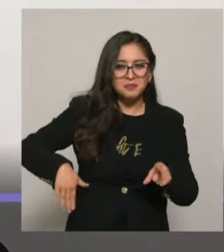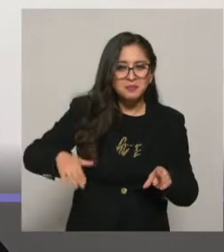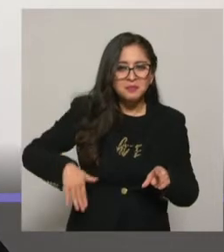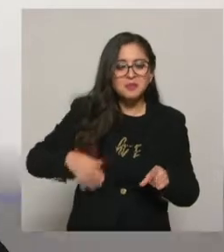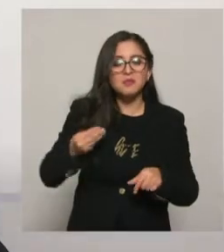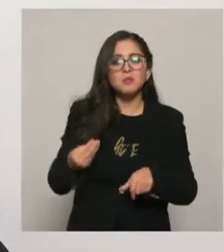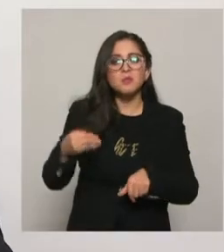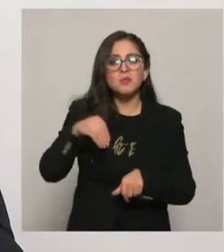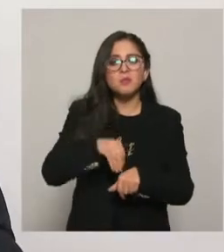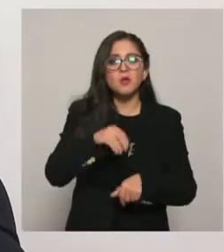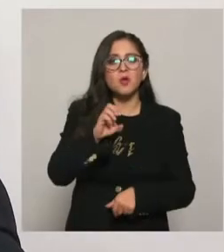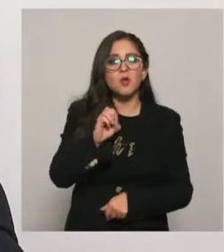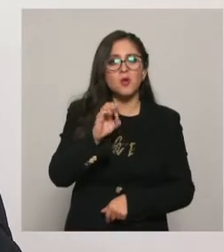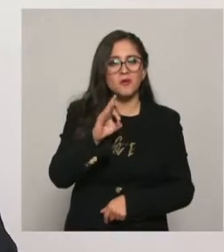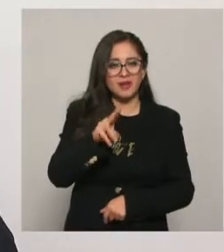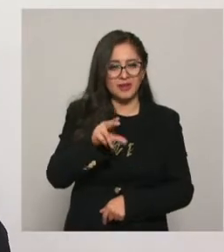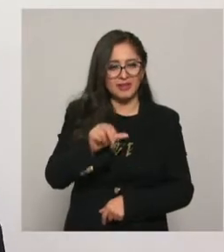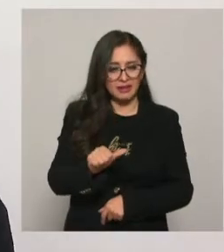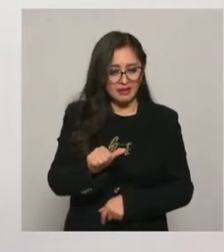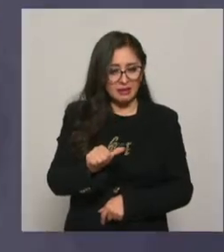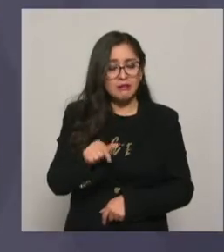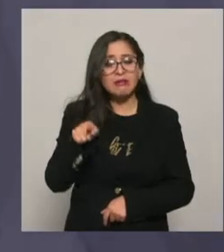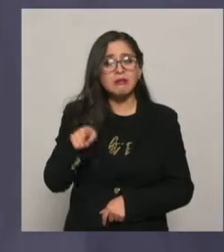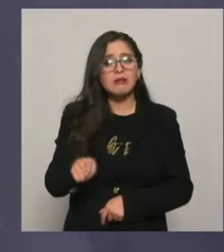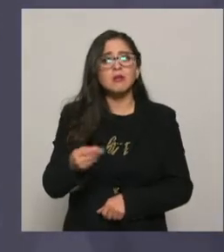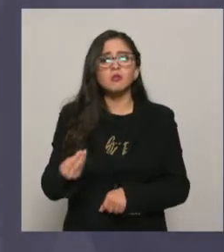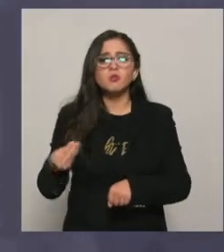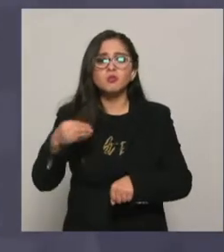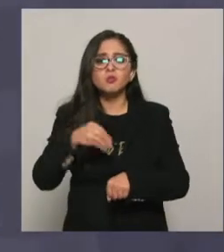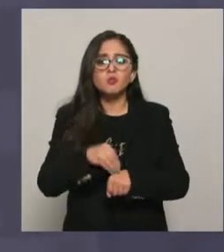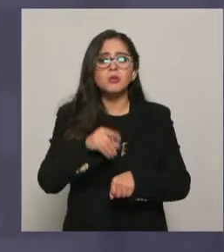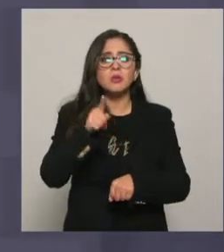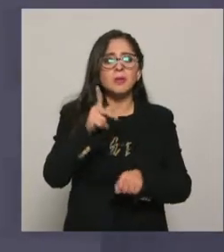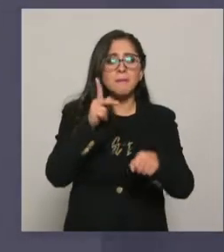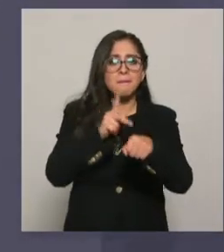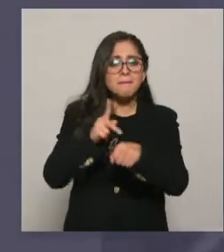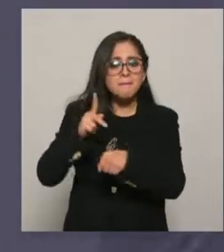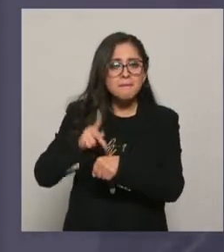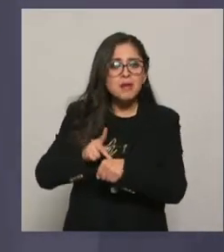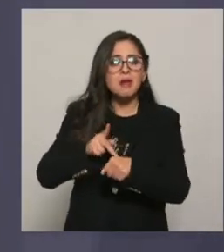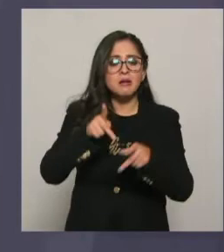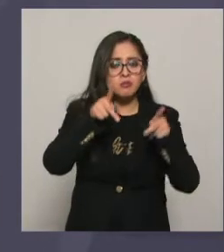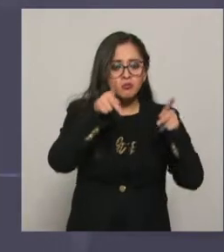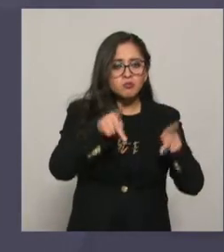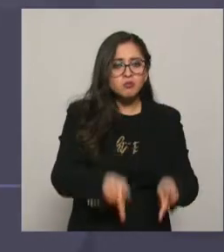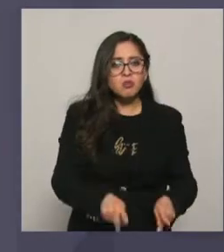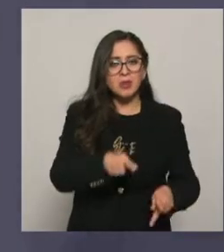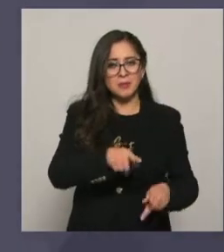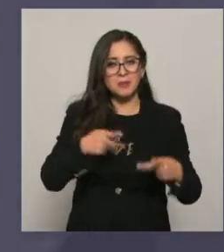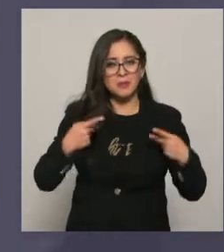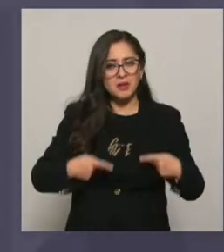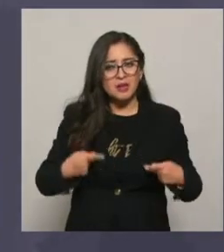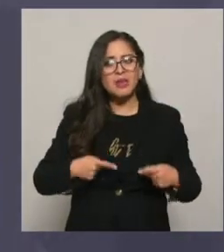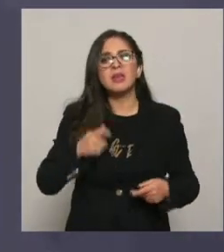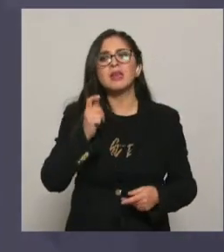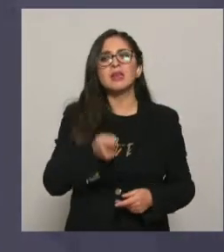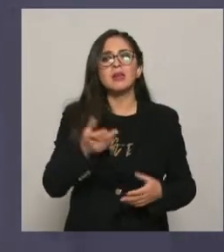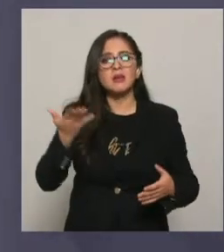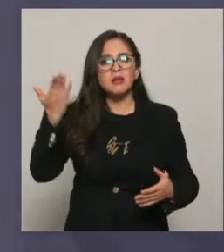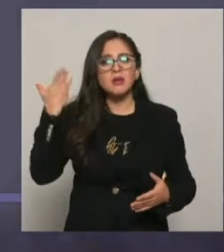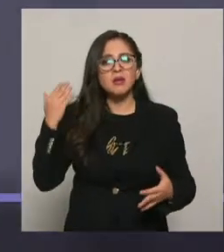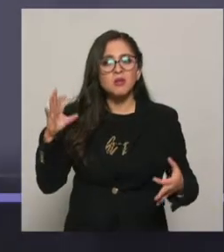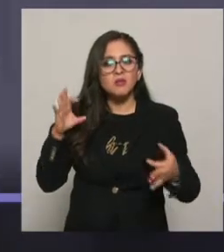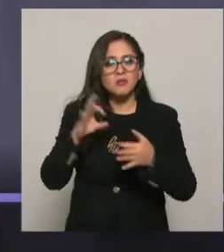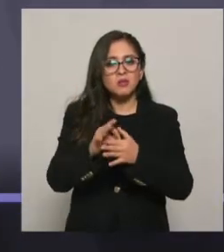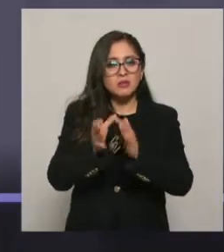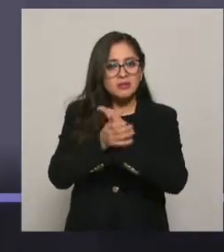ofrenda. Entonces en la veintena solamente se colocaban piedras donde se había enterrado el muerto, que por cierto, en mi plantel, en el CID 15, les mando